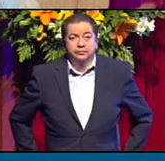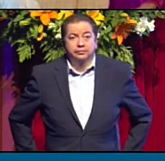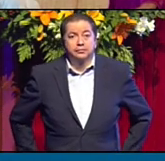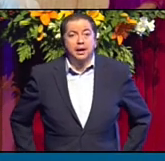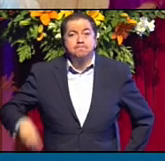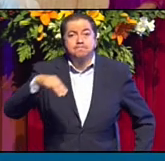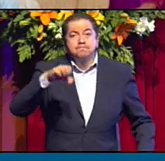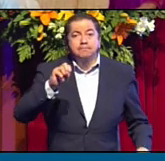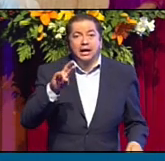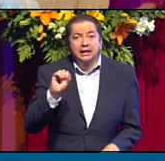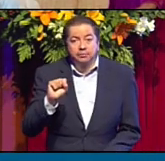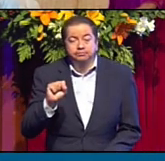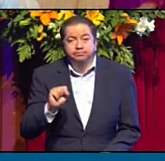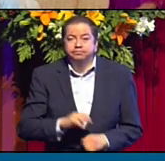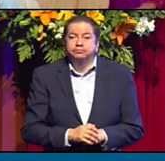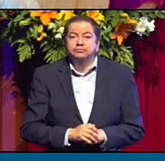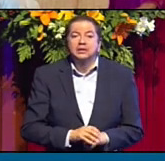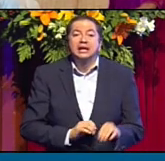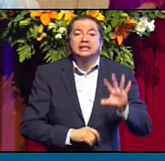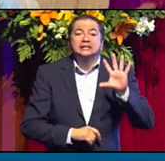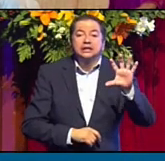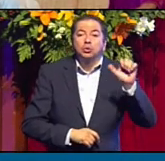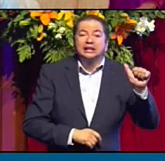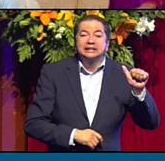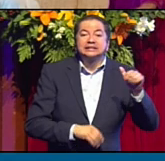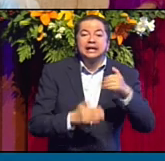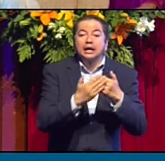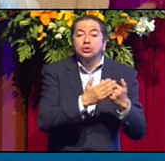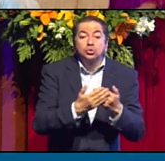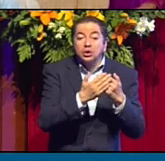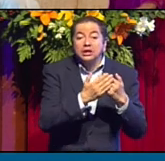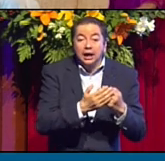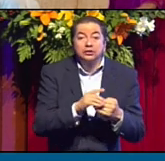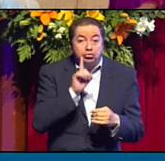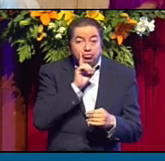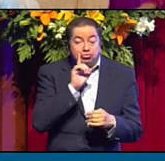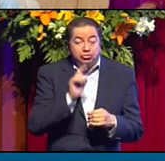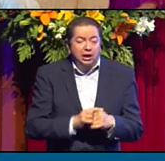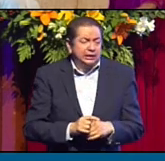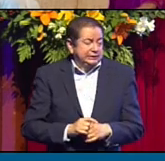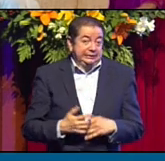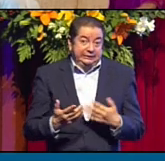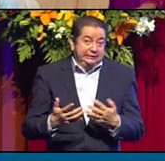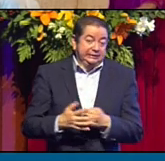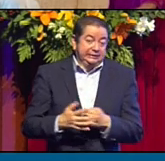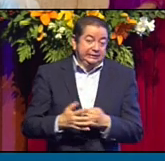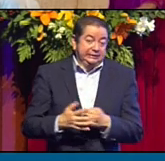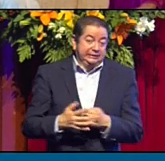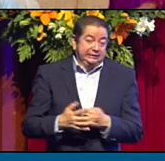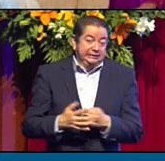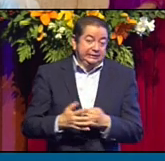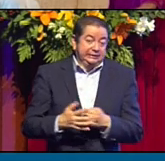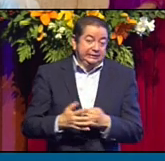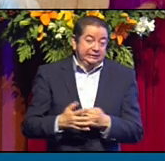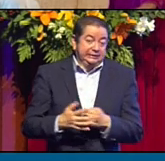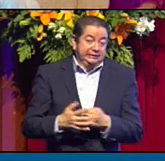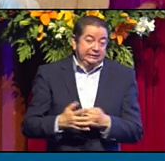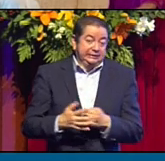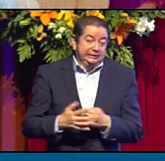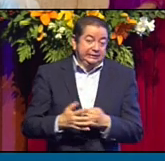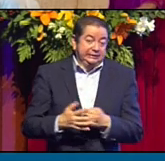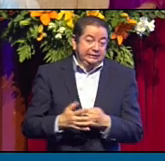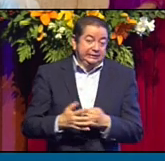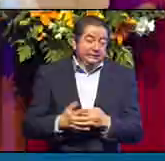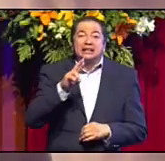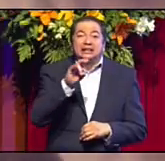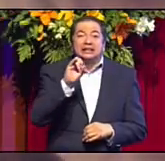María, 56 estudiantes tenemos. Y fue una locura el Crazy. Por ejemplo, el Crazy, que casi todos ustedes lo conocen,